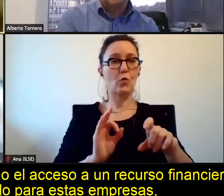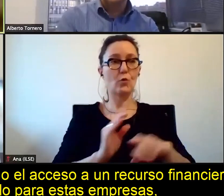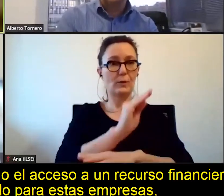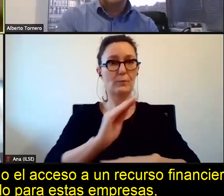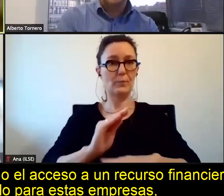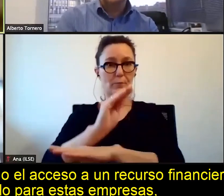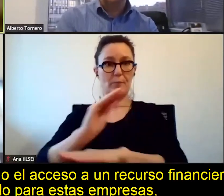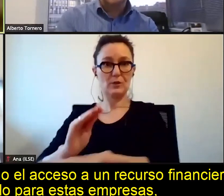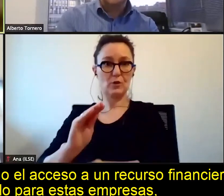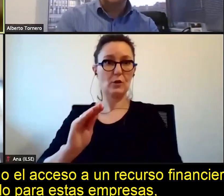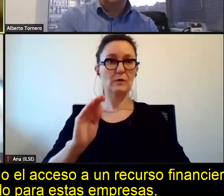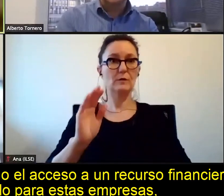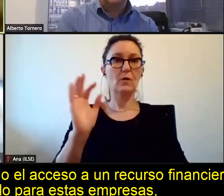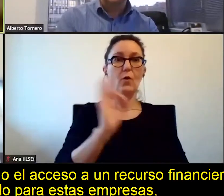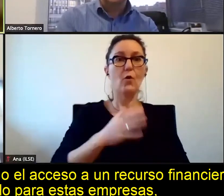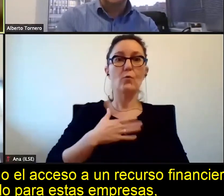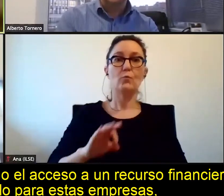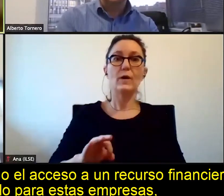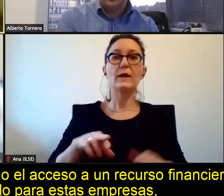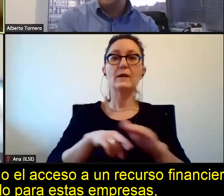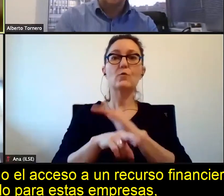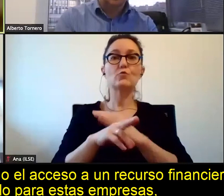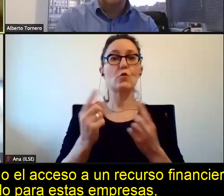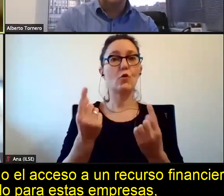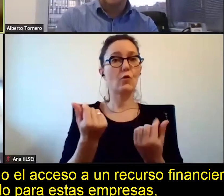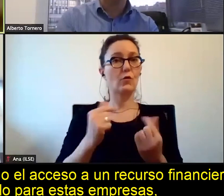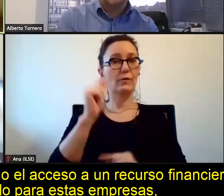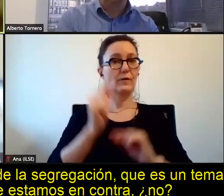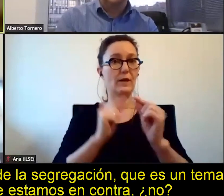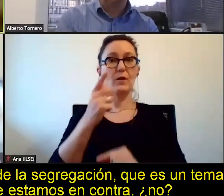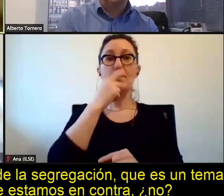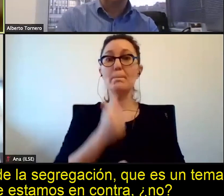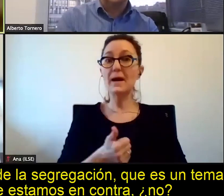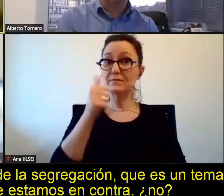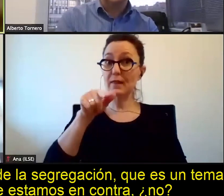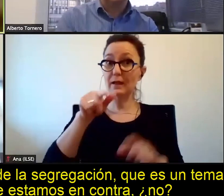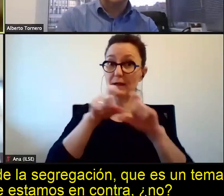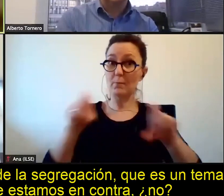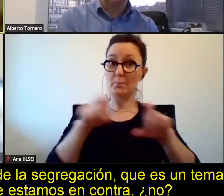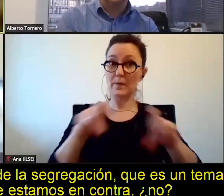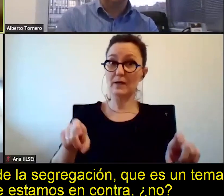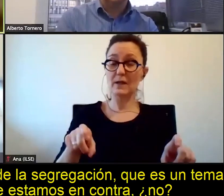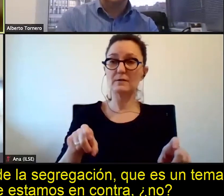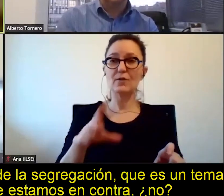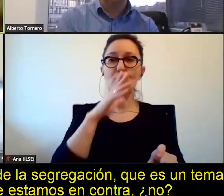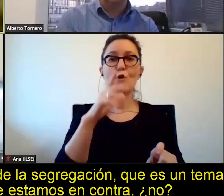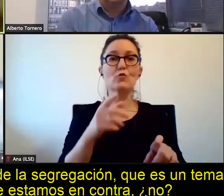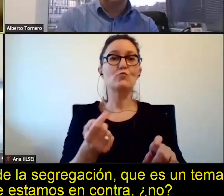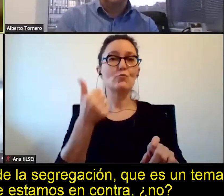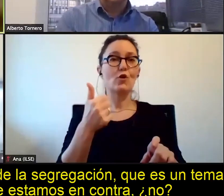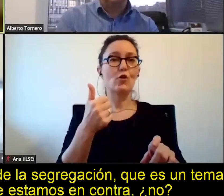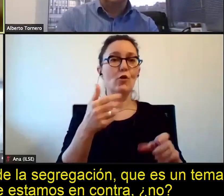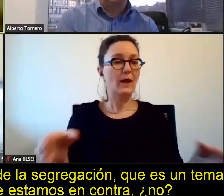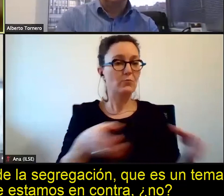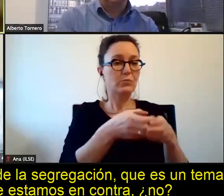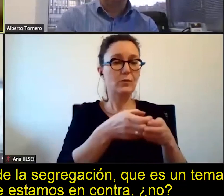el acceso a un recurso financiero puede ser más sencillo para estas empresas porque salen un poco del nicho, ¿no? Y de la